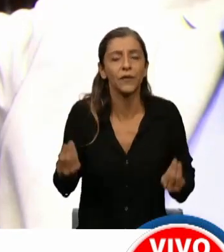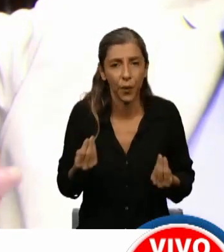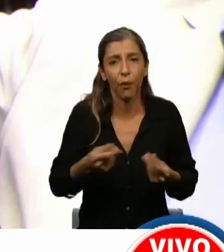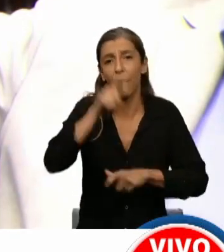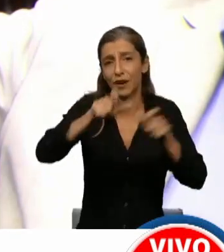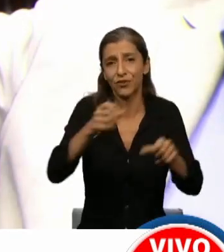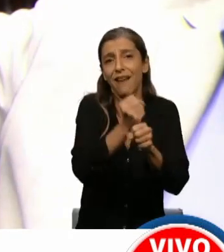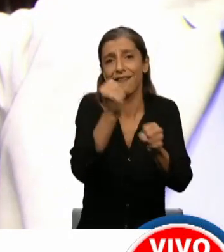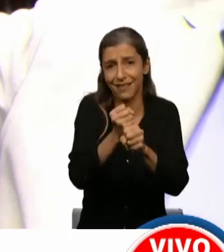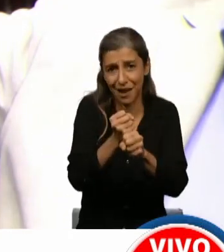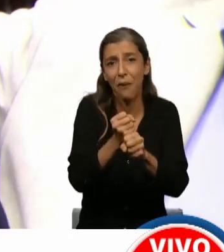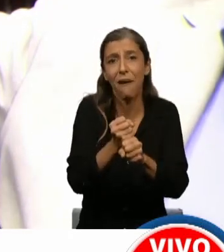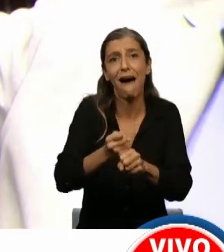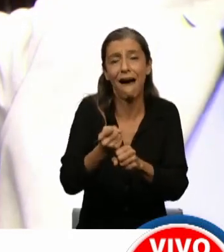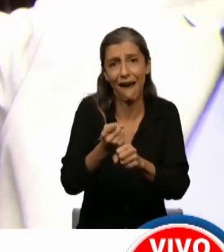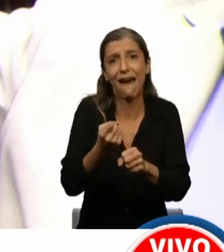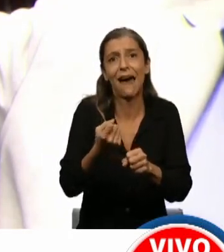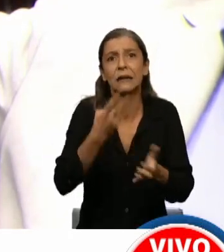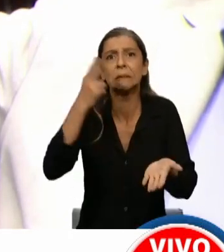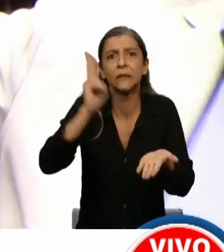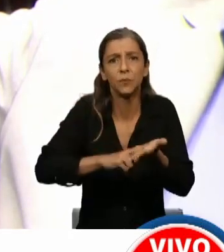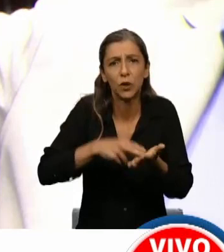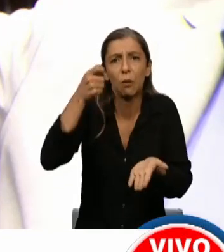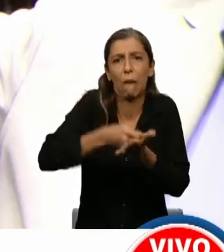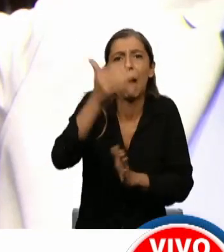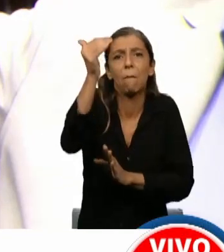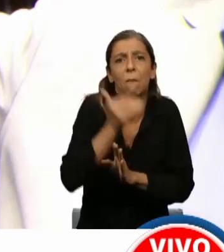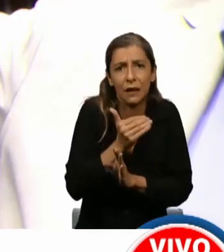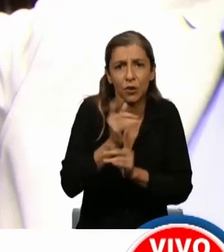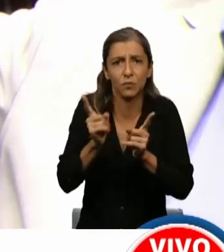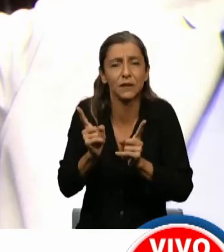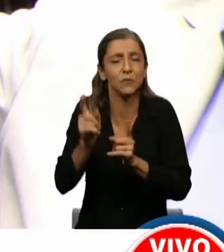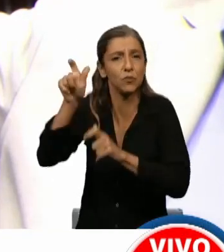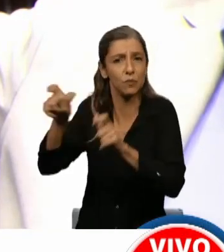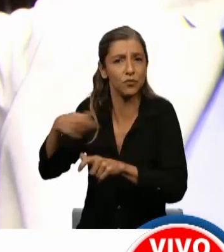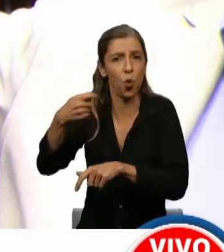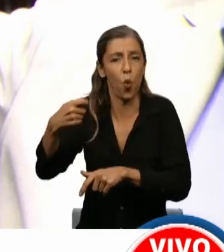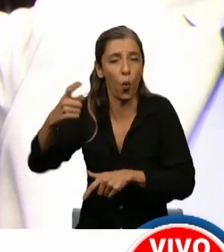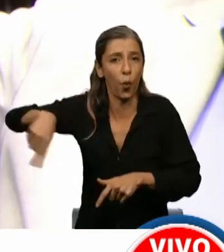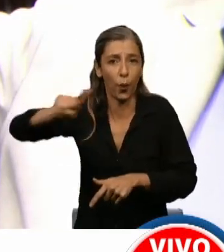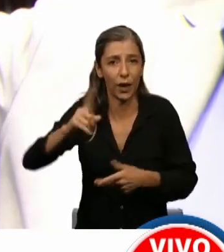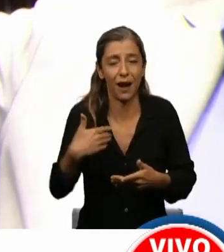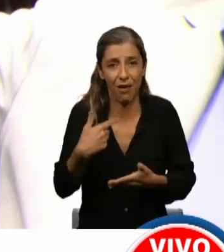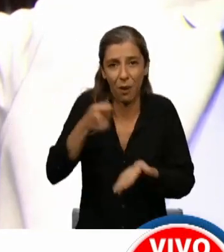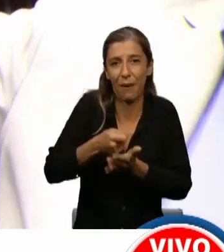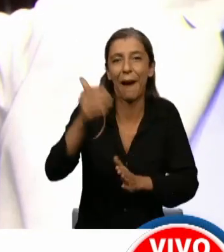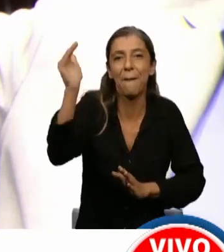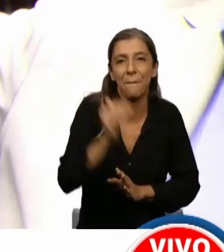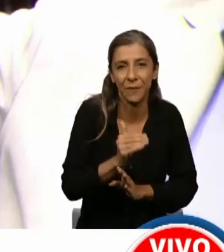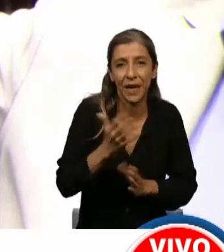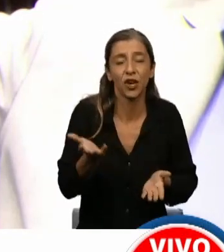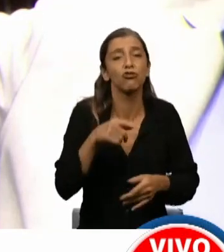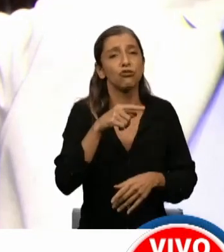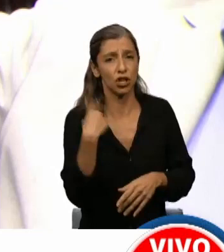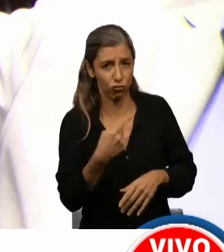los trabajadores y trabajadoras, a los jubilados y jubiladas, que se enmarca dentro de un conjunto global de las políticas de